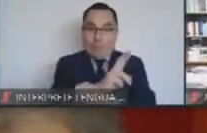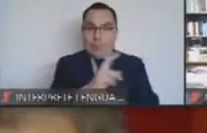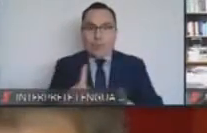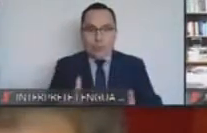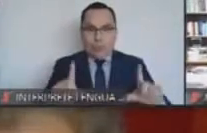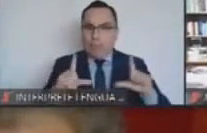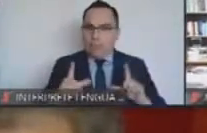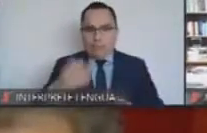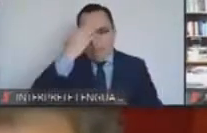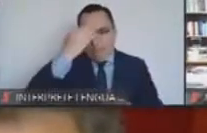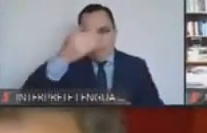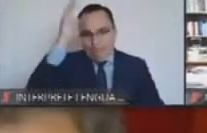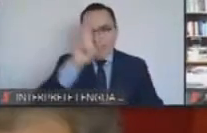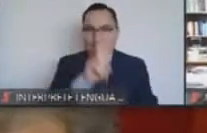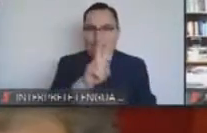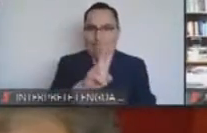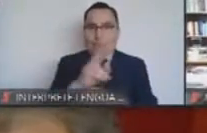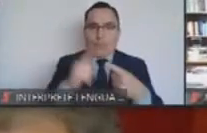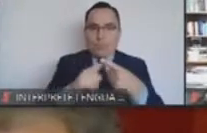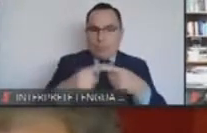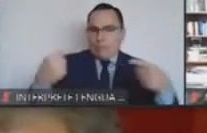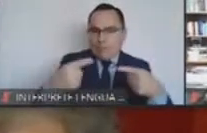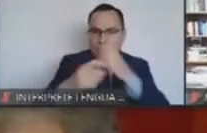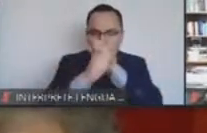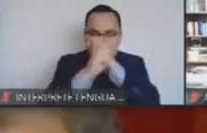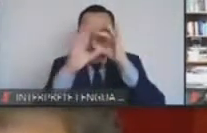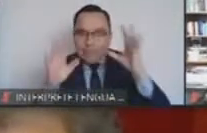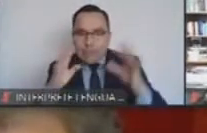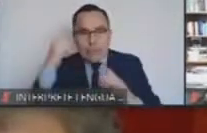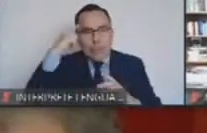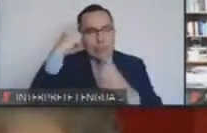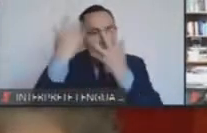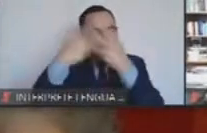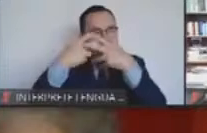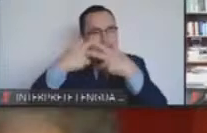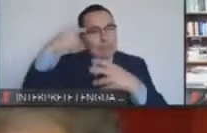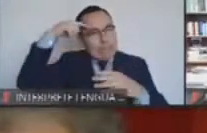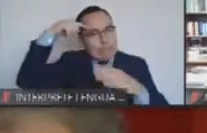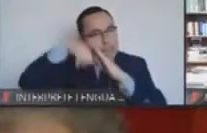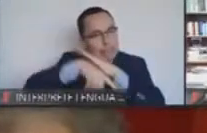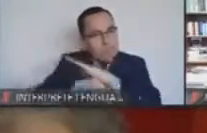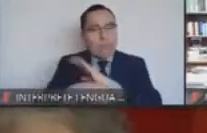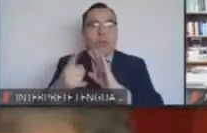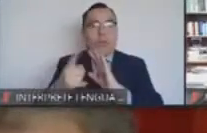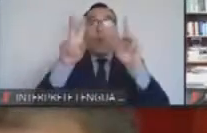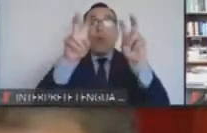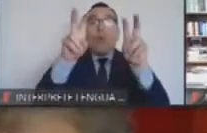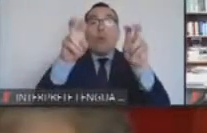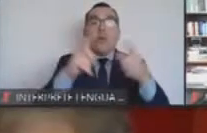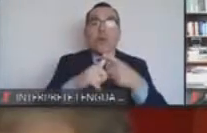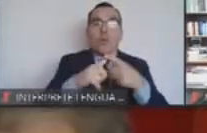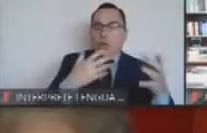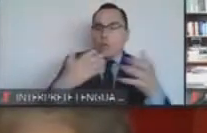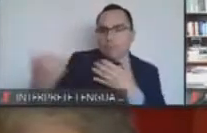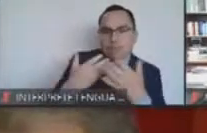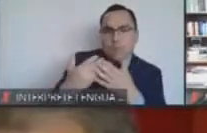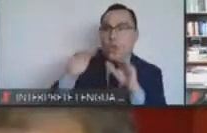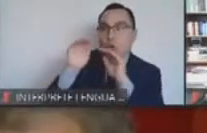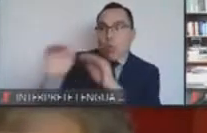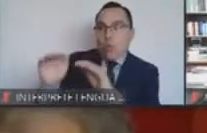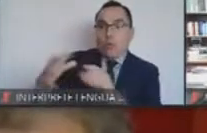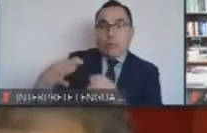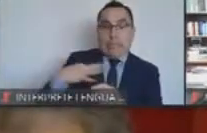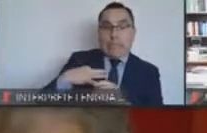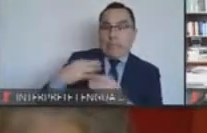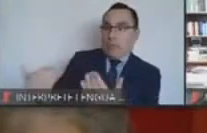ayudarán a develar, discutir y reflexionar acerca de temas como la relación entre la confianza ciudadana y